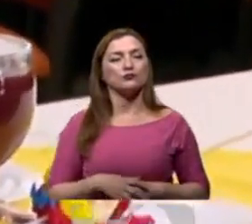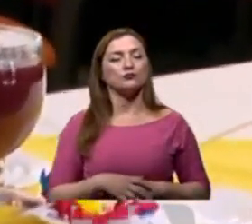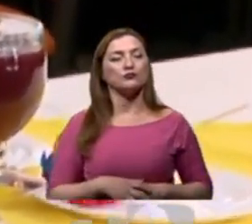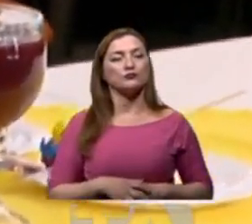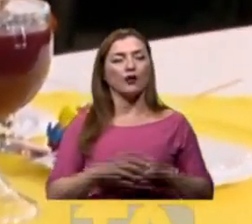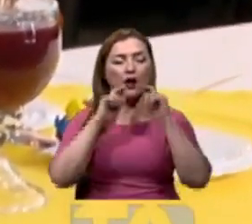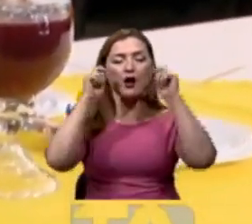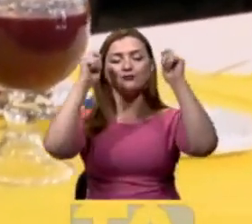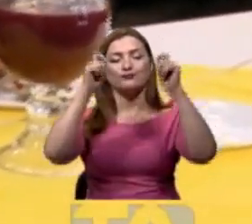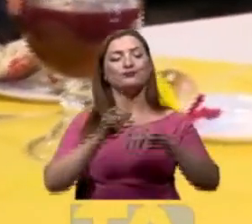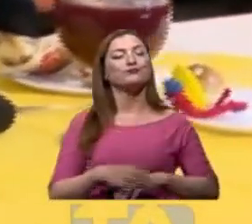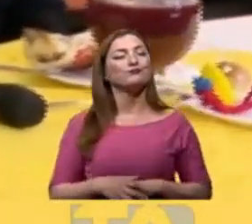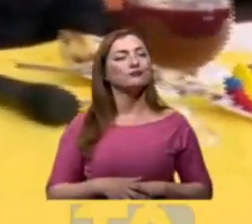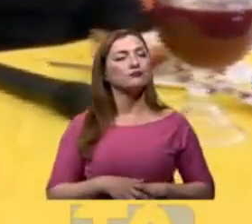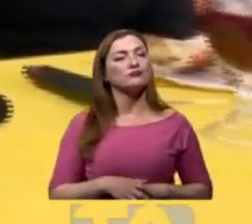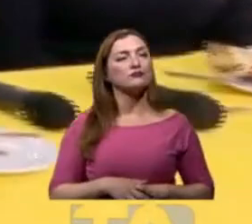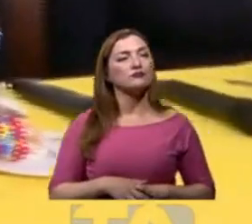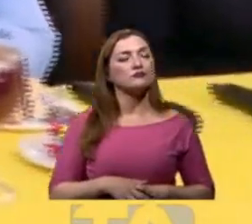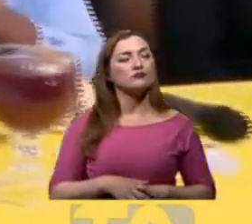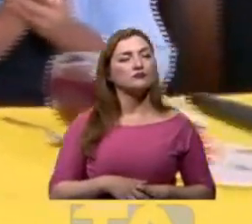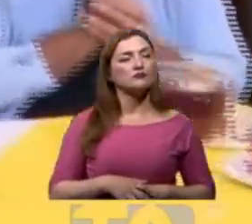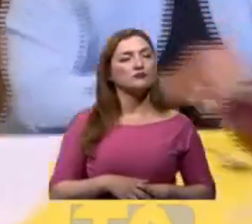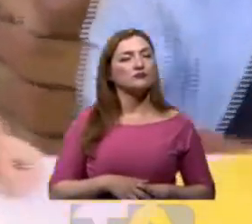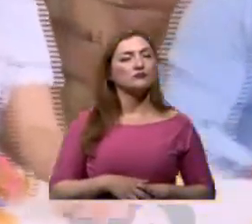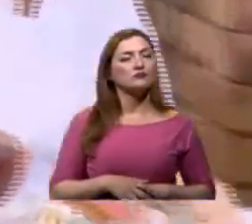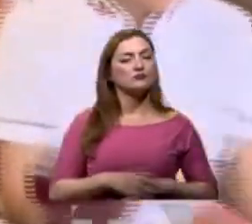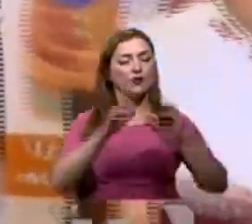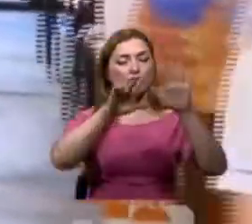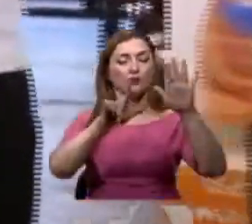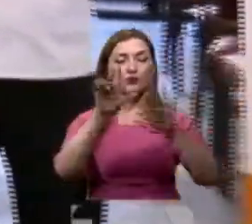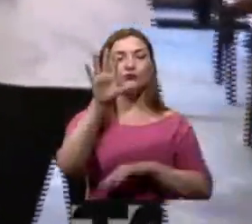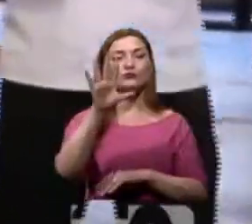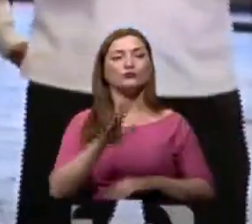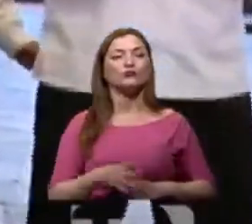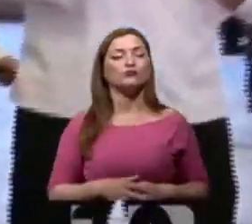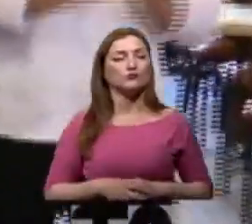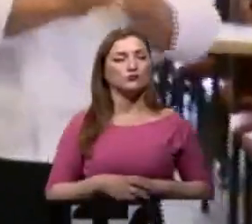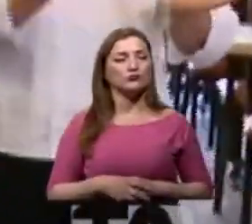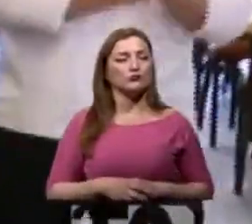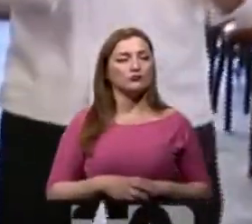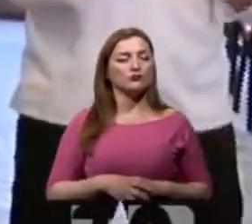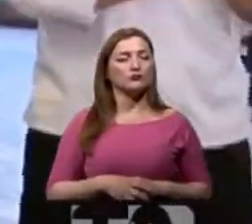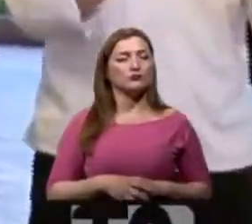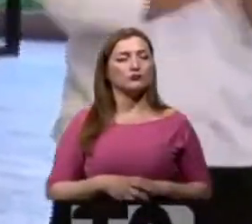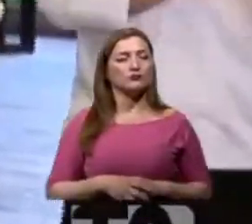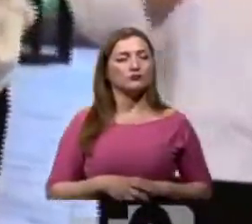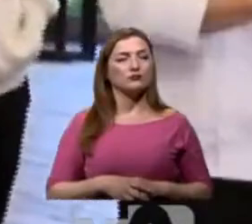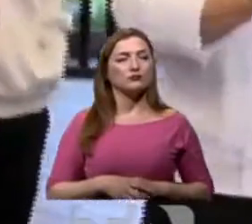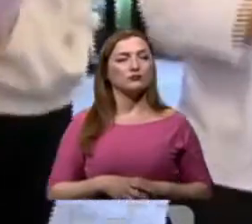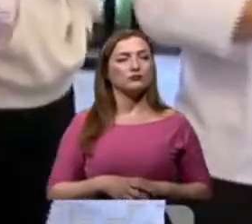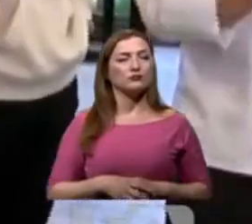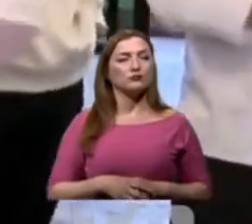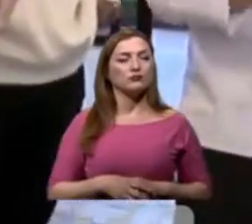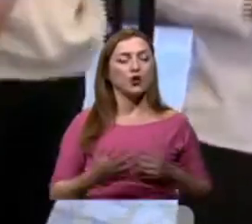8.5 también, y por obvias razones el promedio es de 8.5. Sí, me confirma también desde